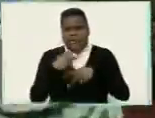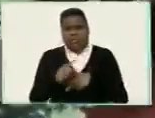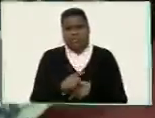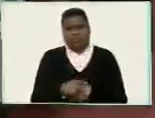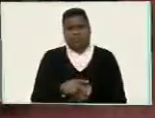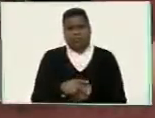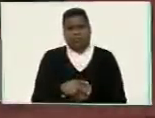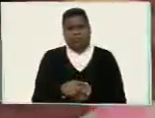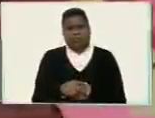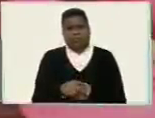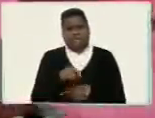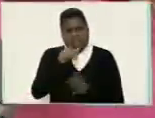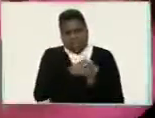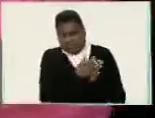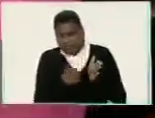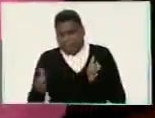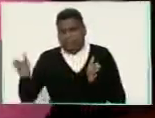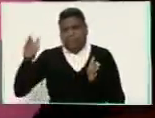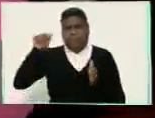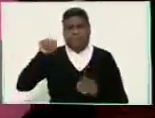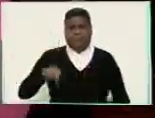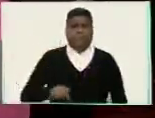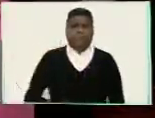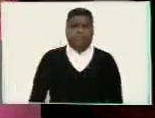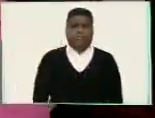tocan de aquí en adelante.